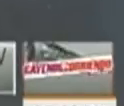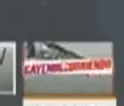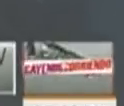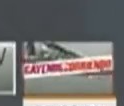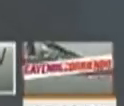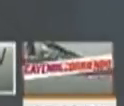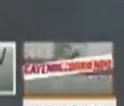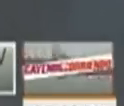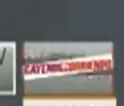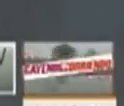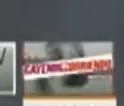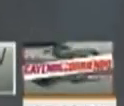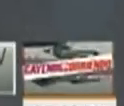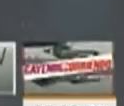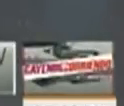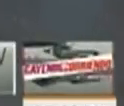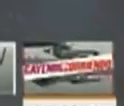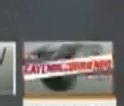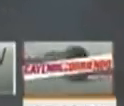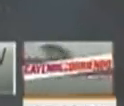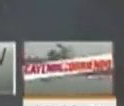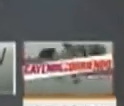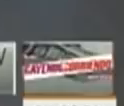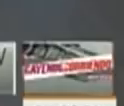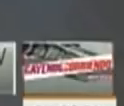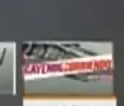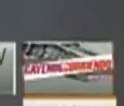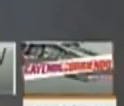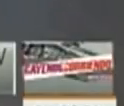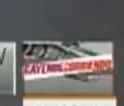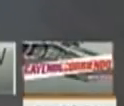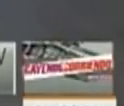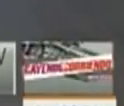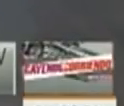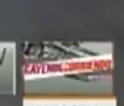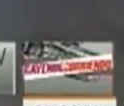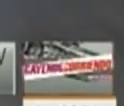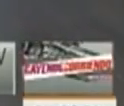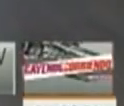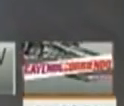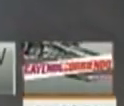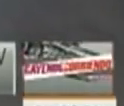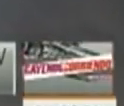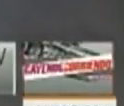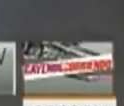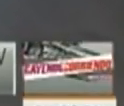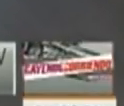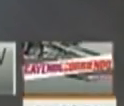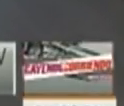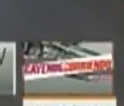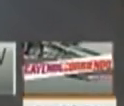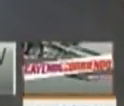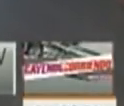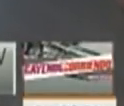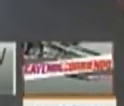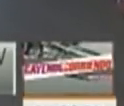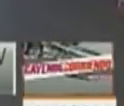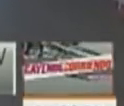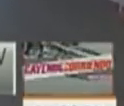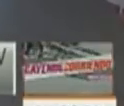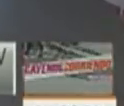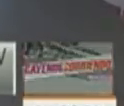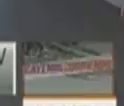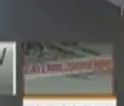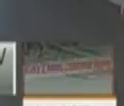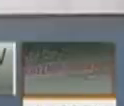sinfónica más grande del mundo en aquel célebre evento que se celebró en el Poliedro de